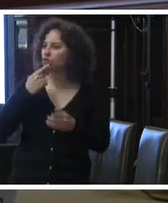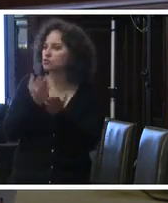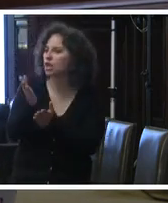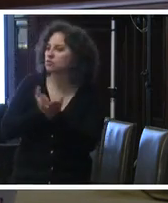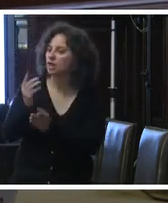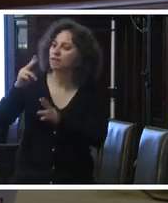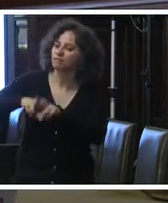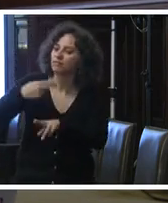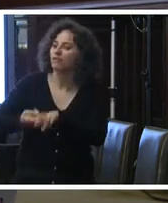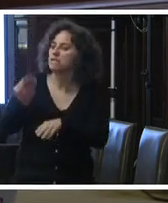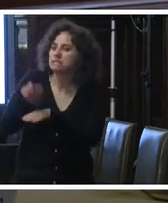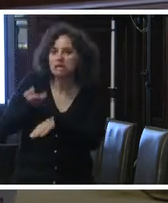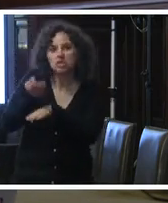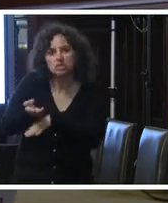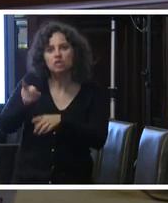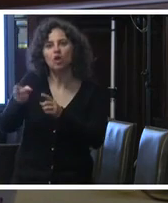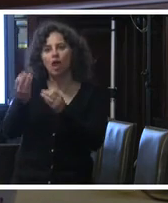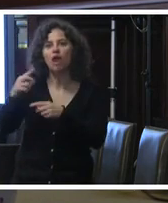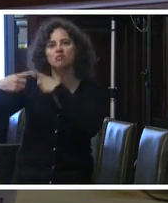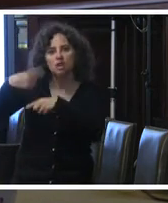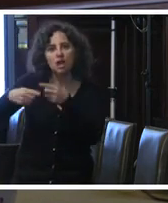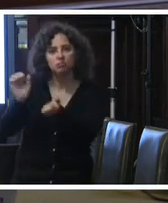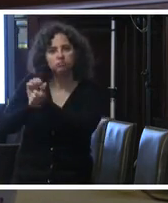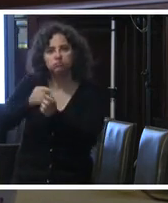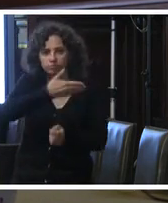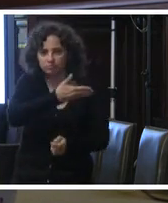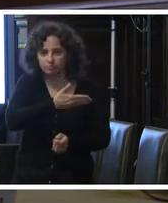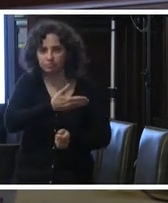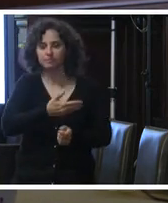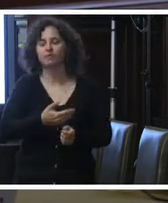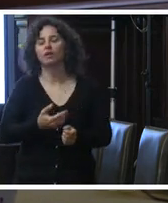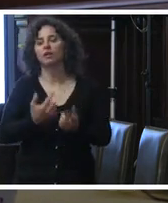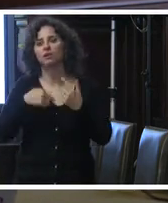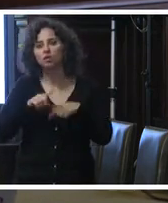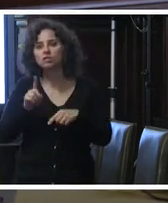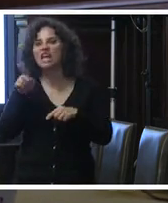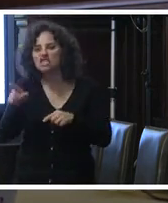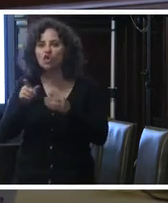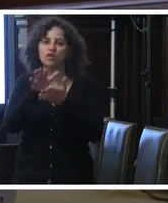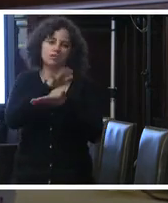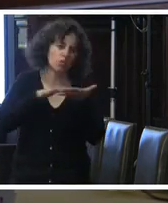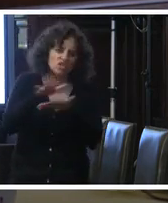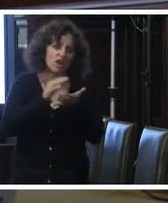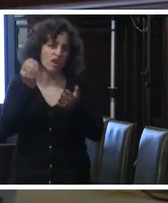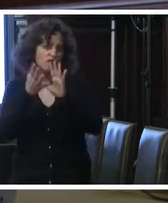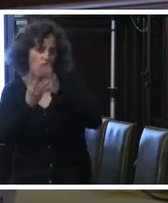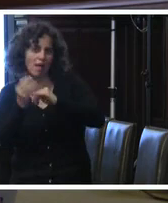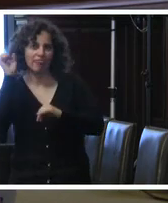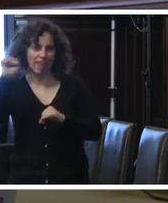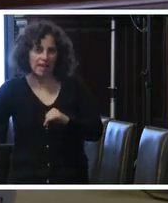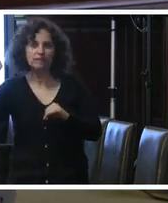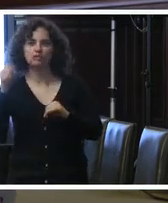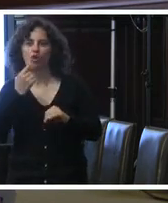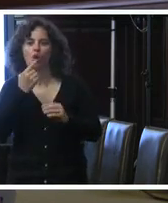apelando este tipo de sentencia. Esos son los delitos que se utilizan, es